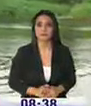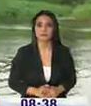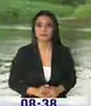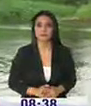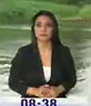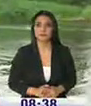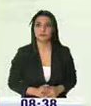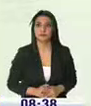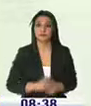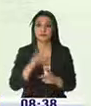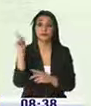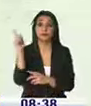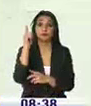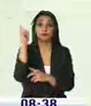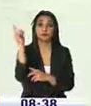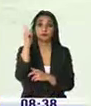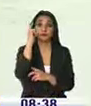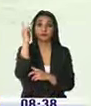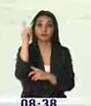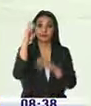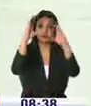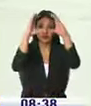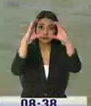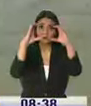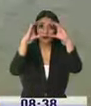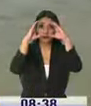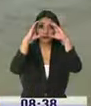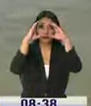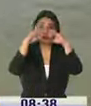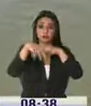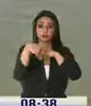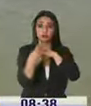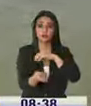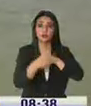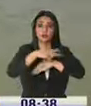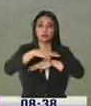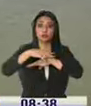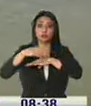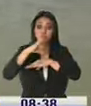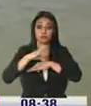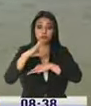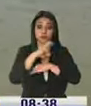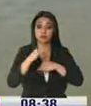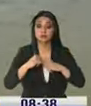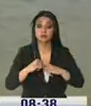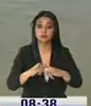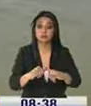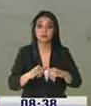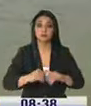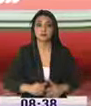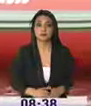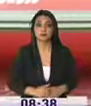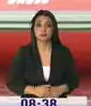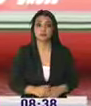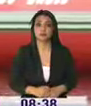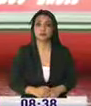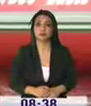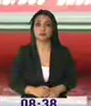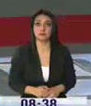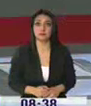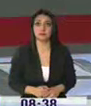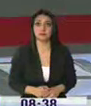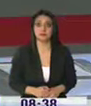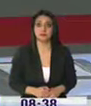Mientras continúan las tareas de los buzos policiales para hallar el cuerpo de la otra menor. Informó Marcela